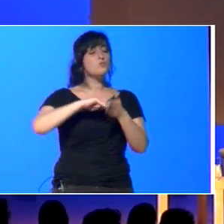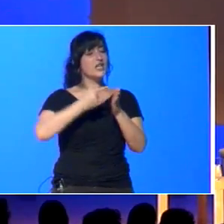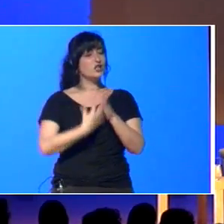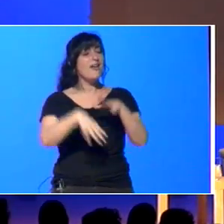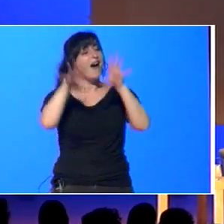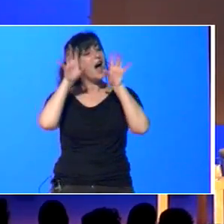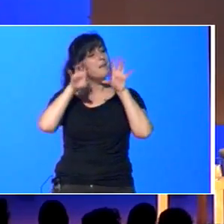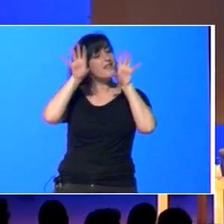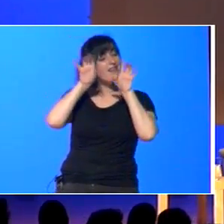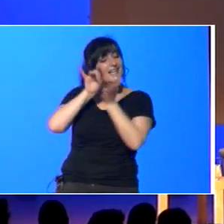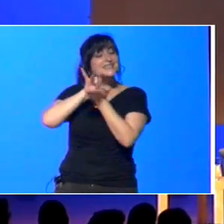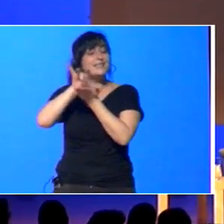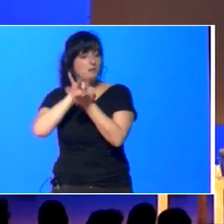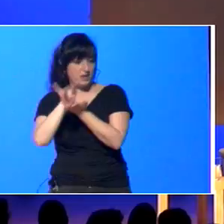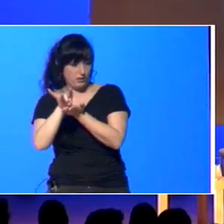Sería un proyecto de aprendizaje servicio, un